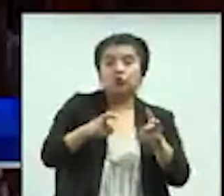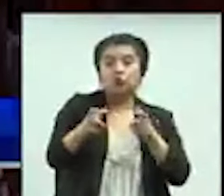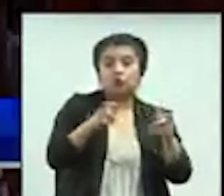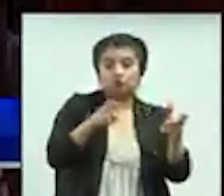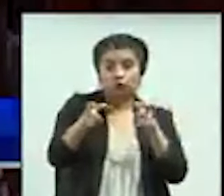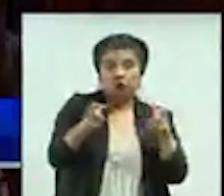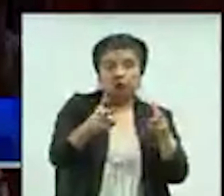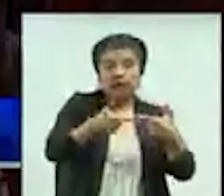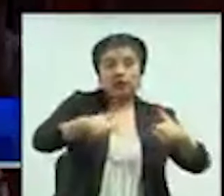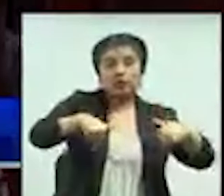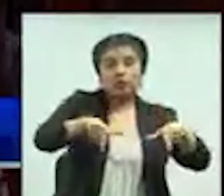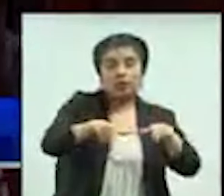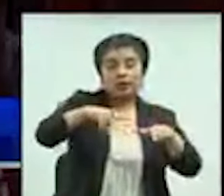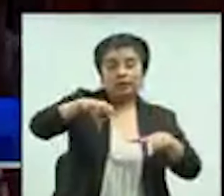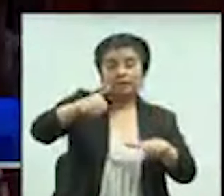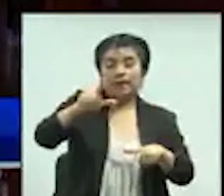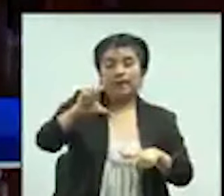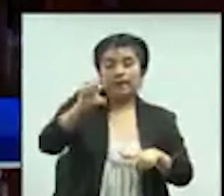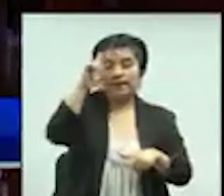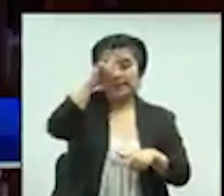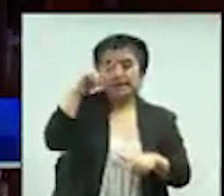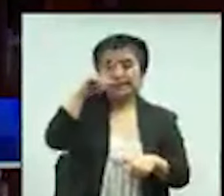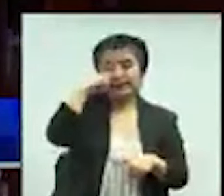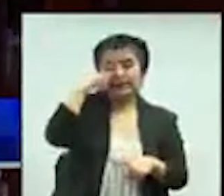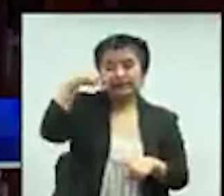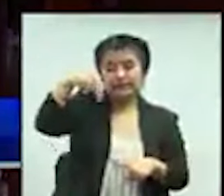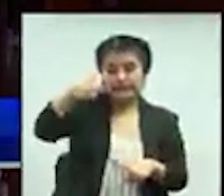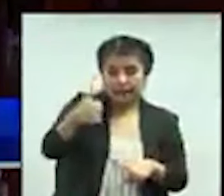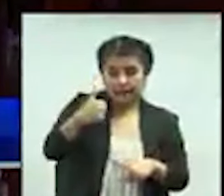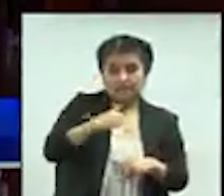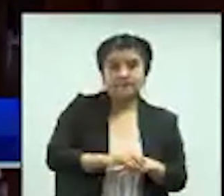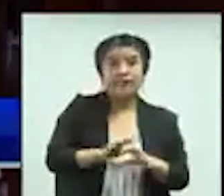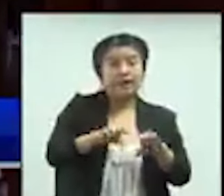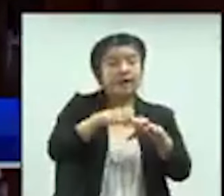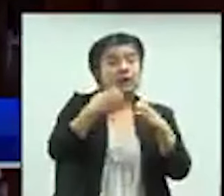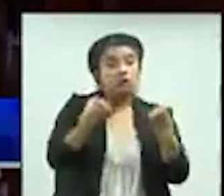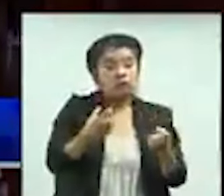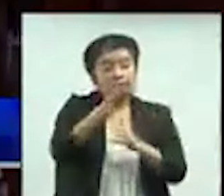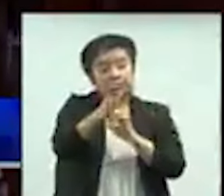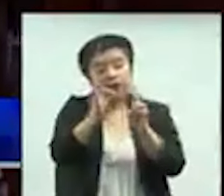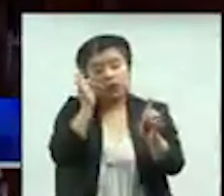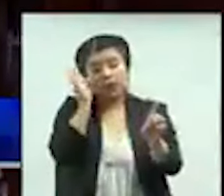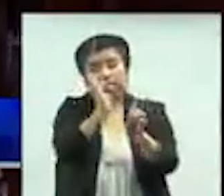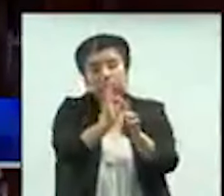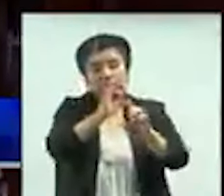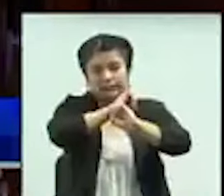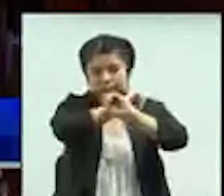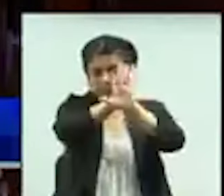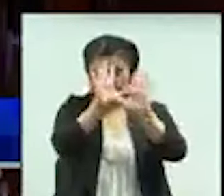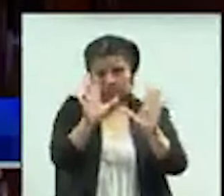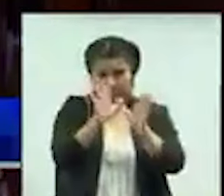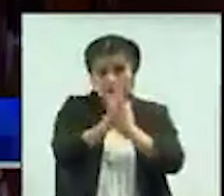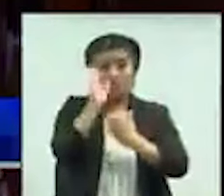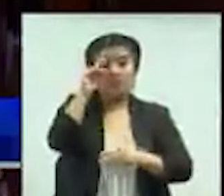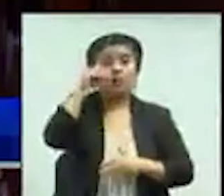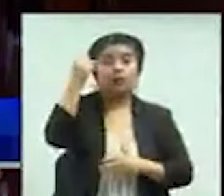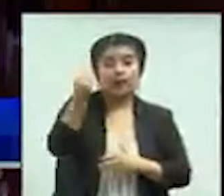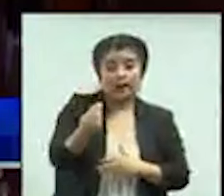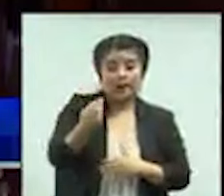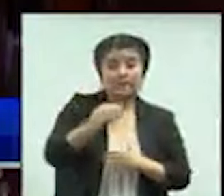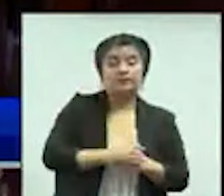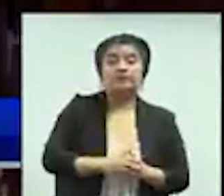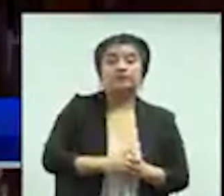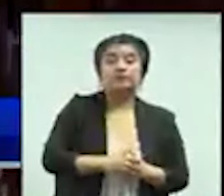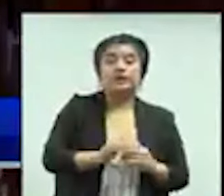el territorio palestino. La motivación es clara debido a que eso